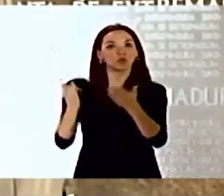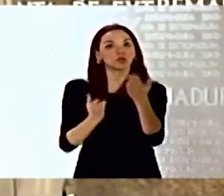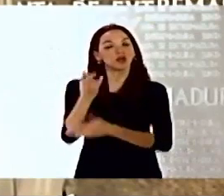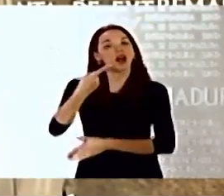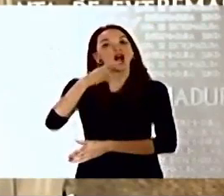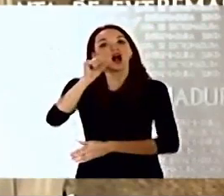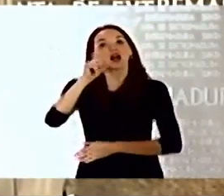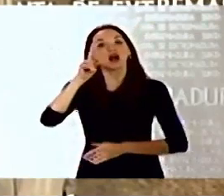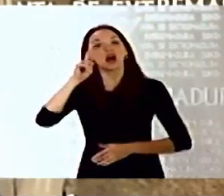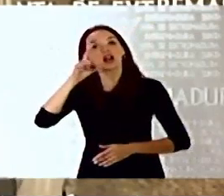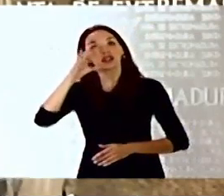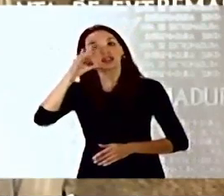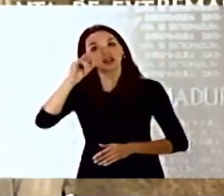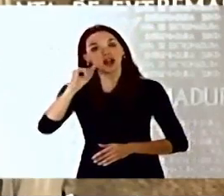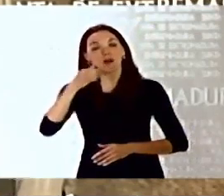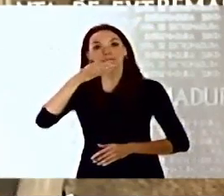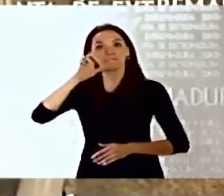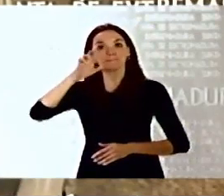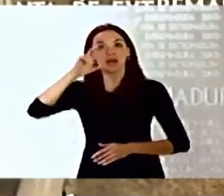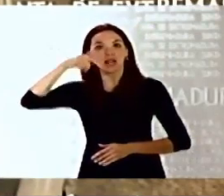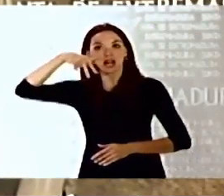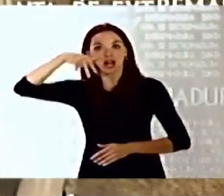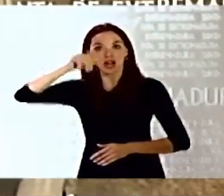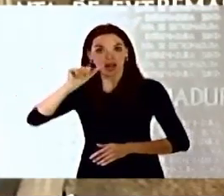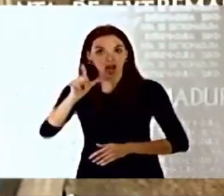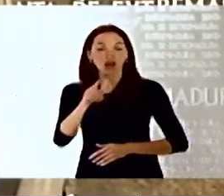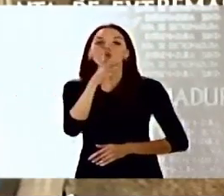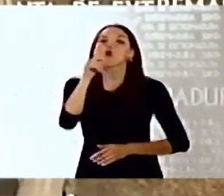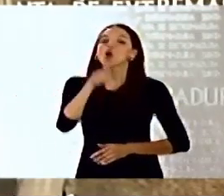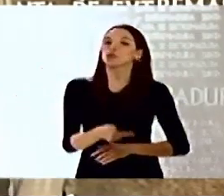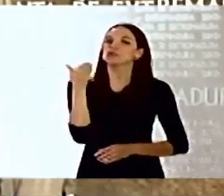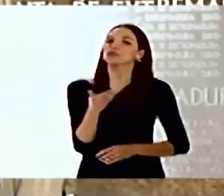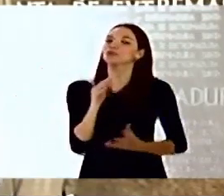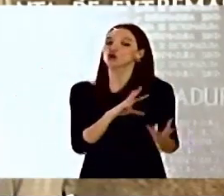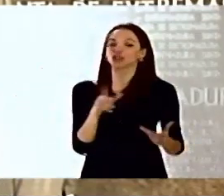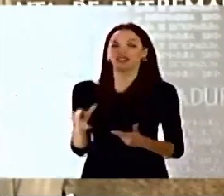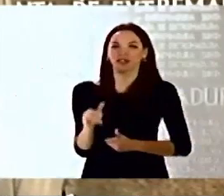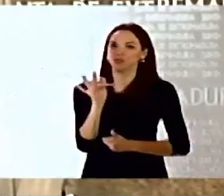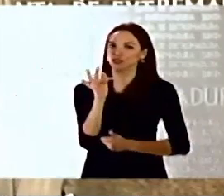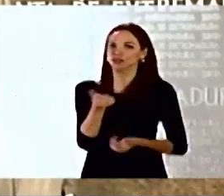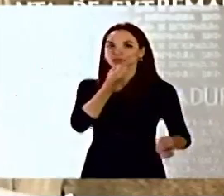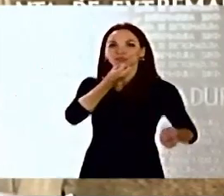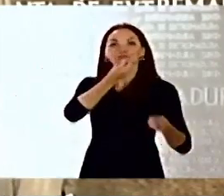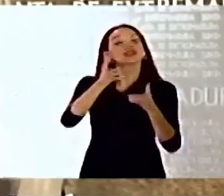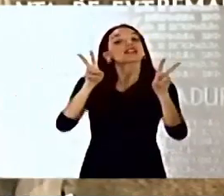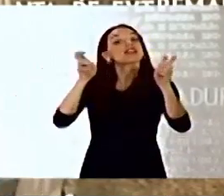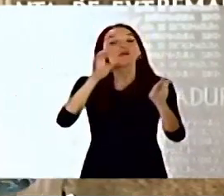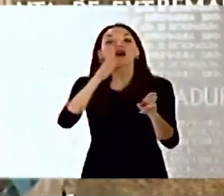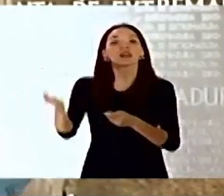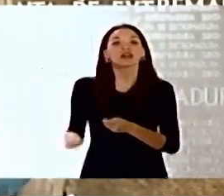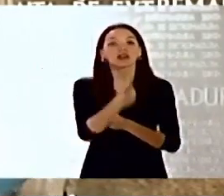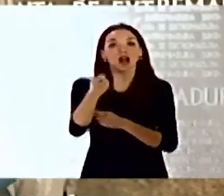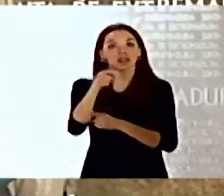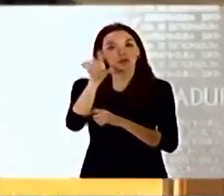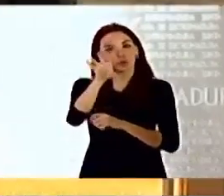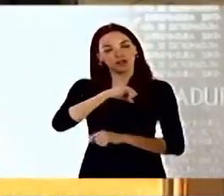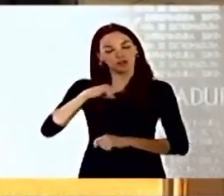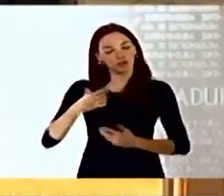García Bernal, porque hoy pues traemos una importante, esperada noticia sobre los regadíos en nuestra comunidad autónoma.